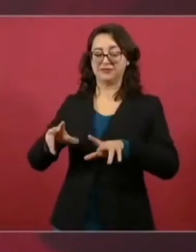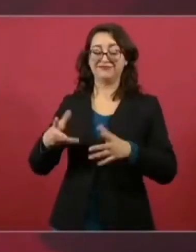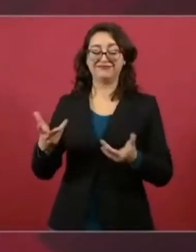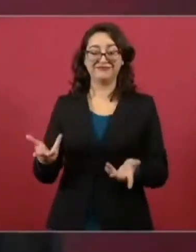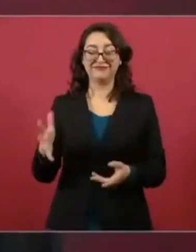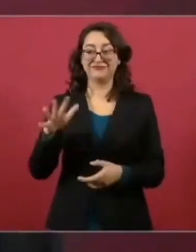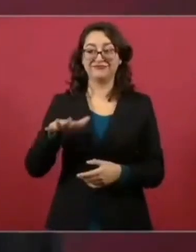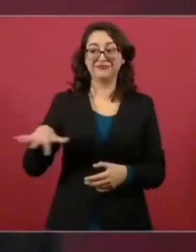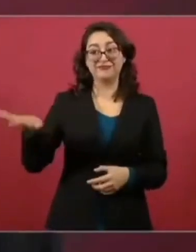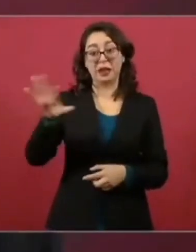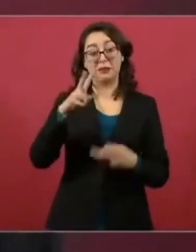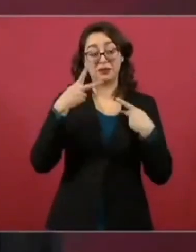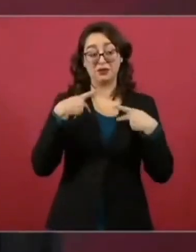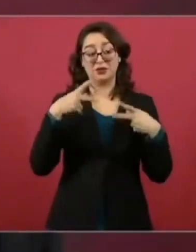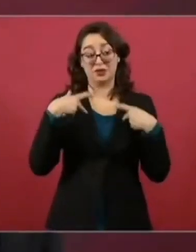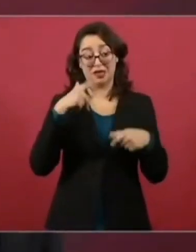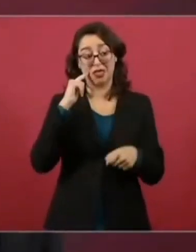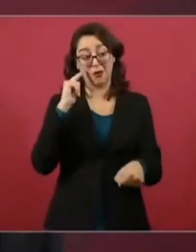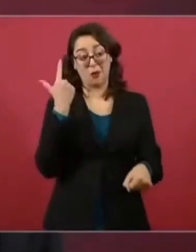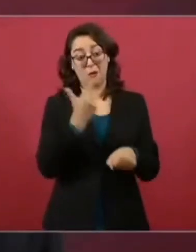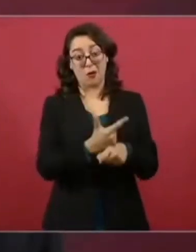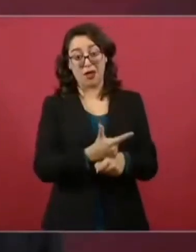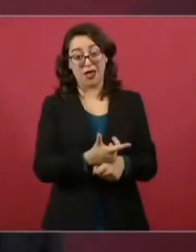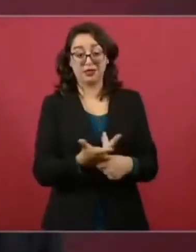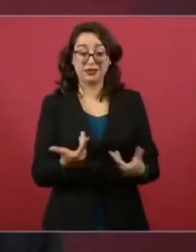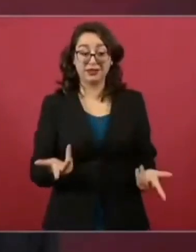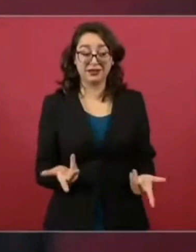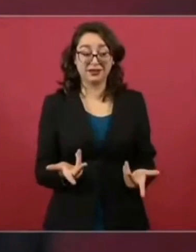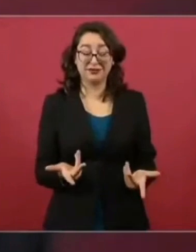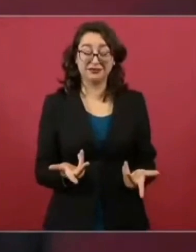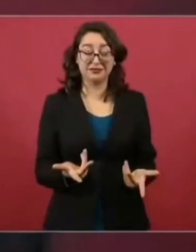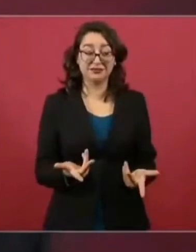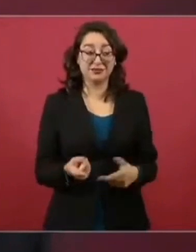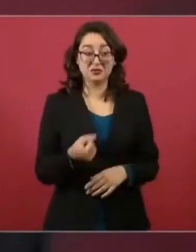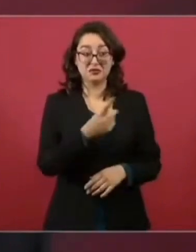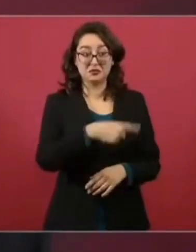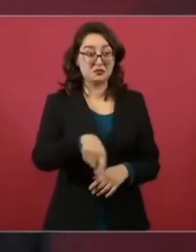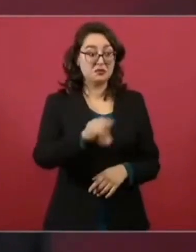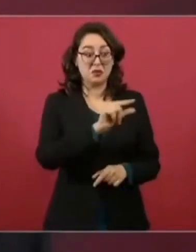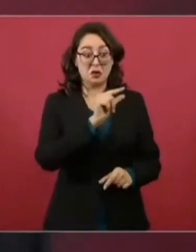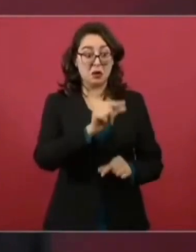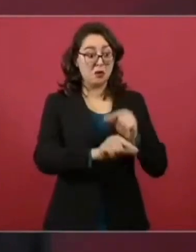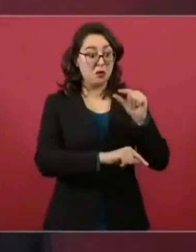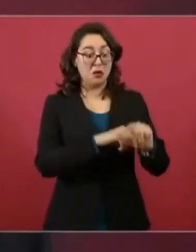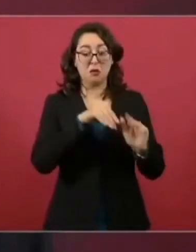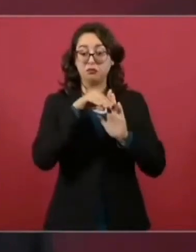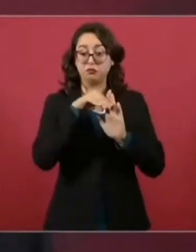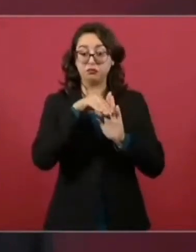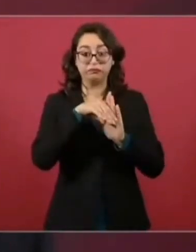pues se exhiben y pierden.